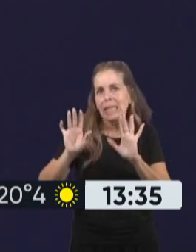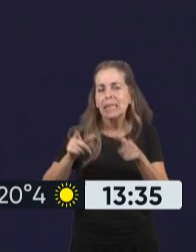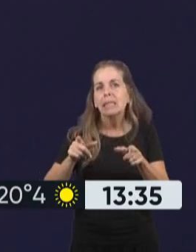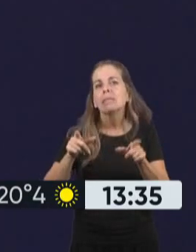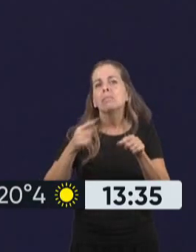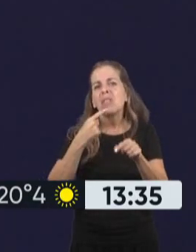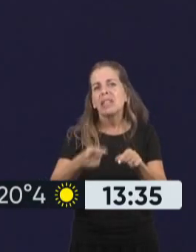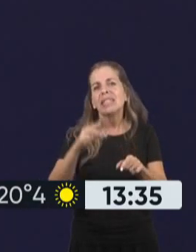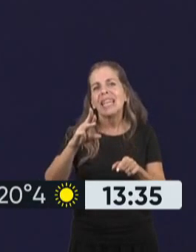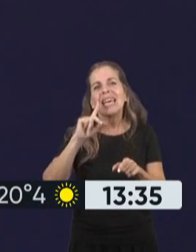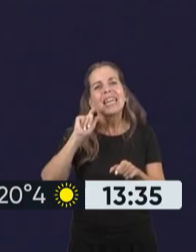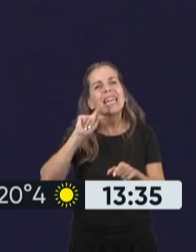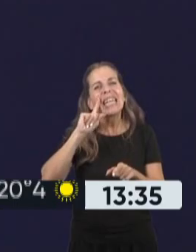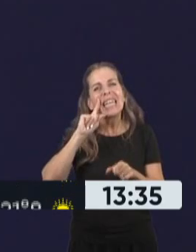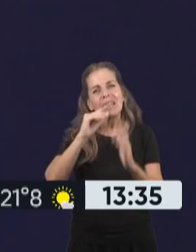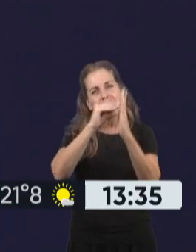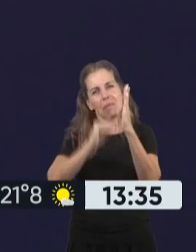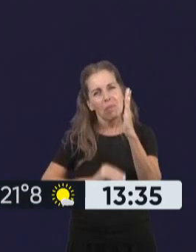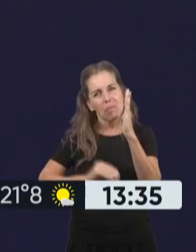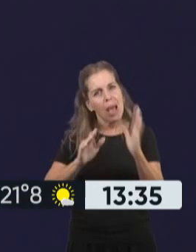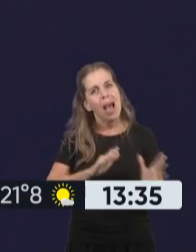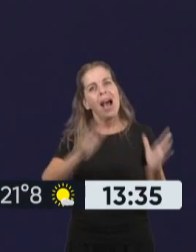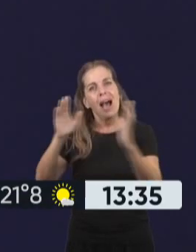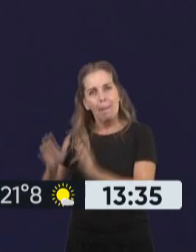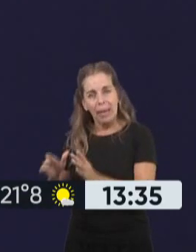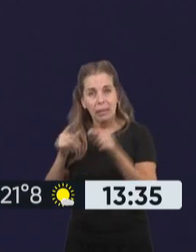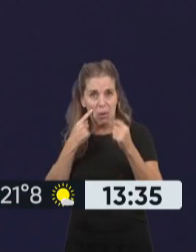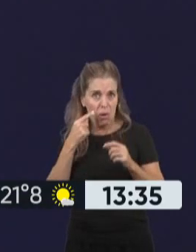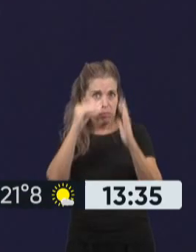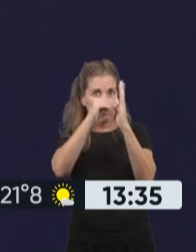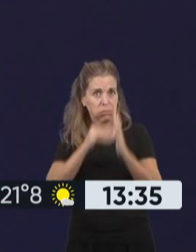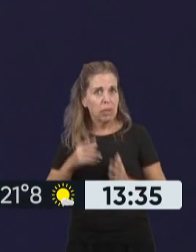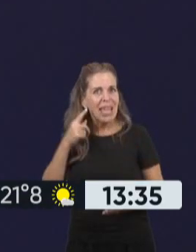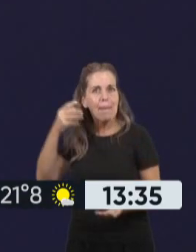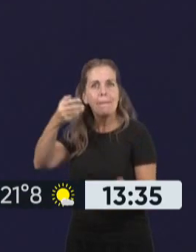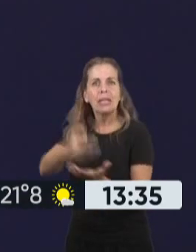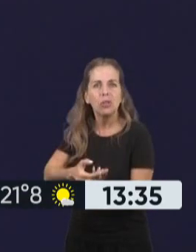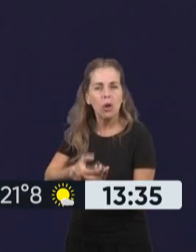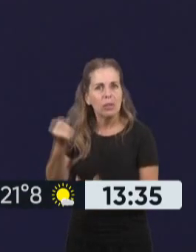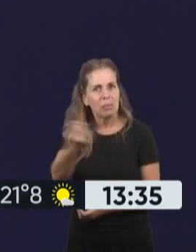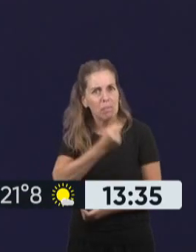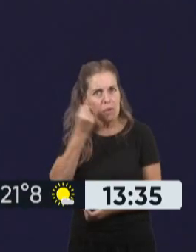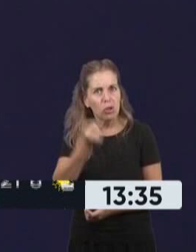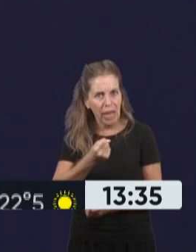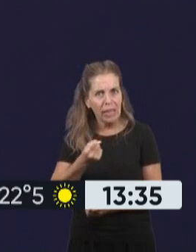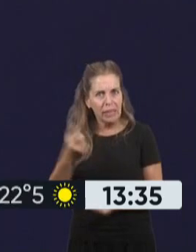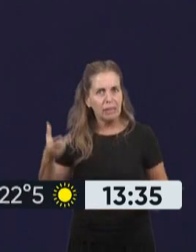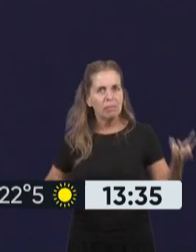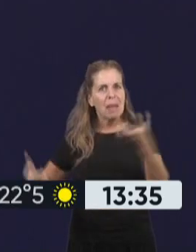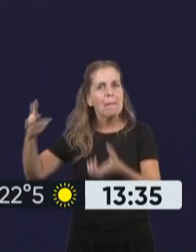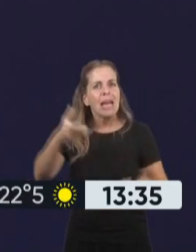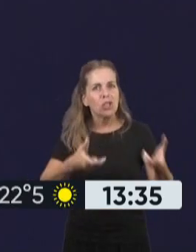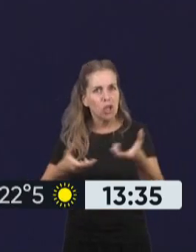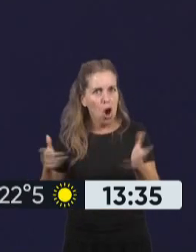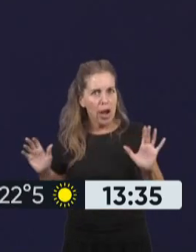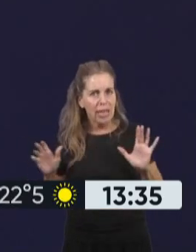RIGI. Y la verdad es que no es un tema menor lo del RIGI, no es un tema menor las inversiones que se están presentando por el esquema